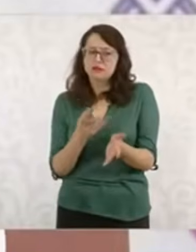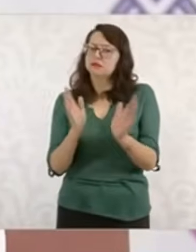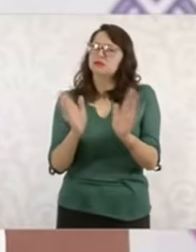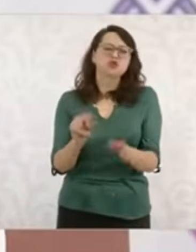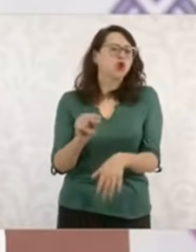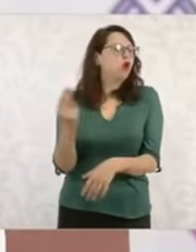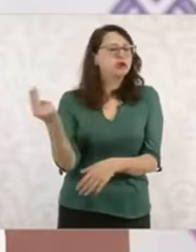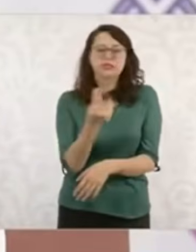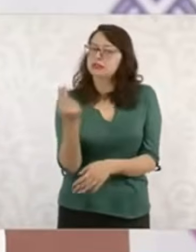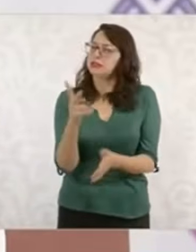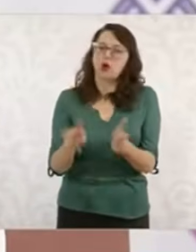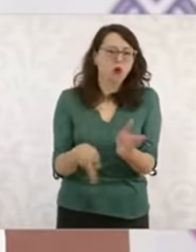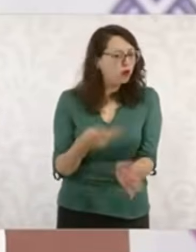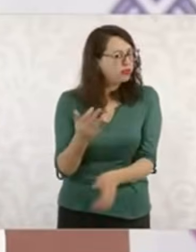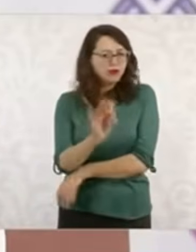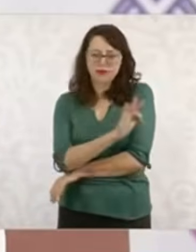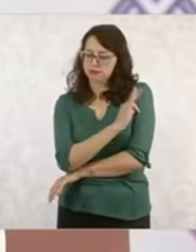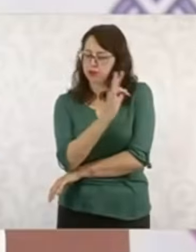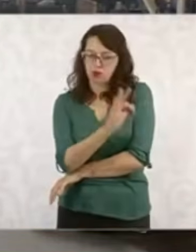no necesitas refuerzo.